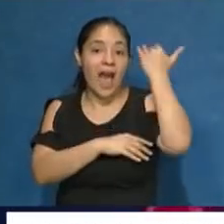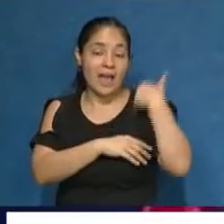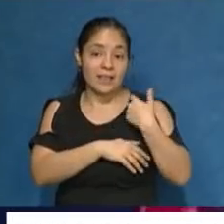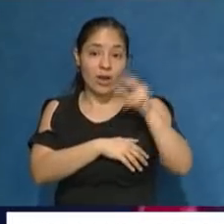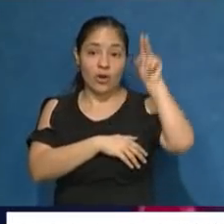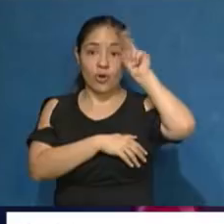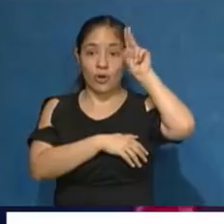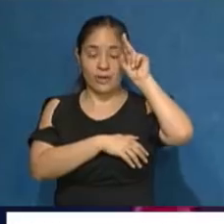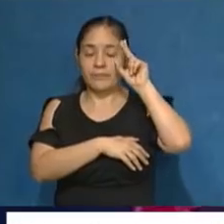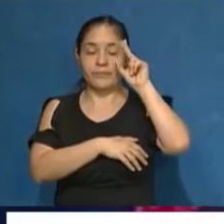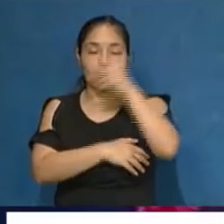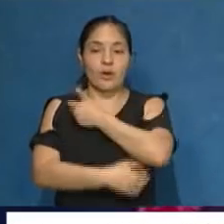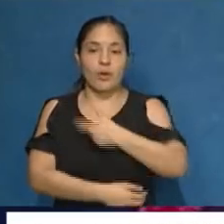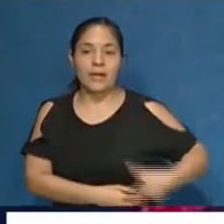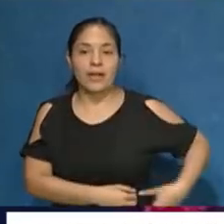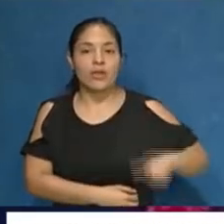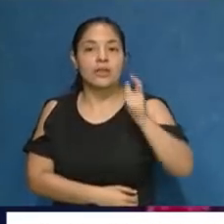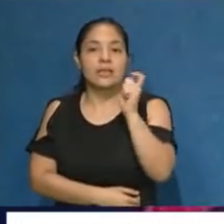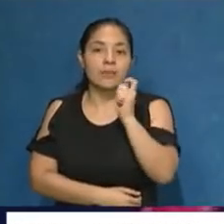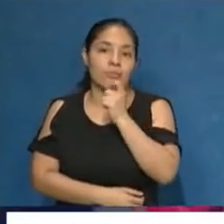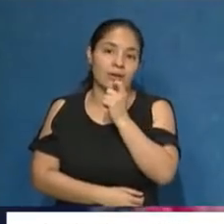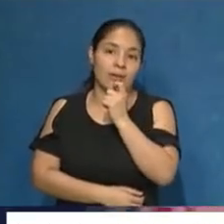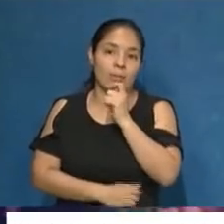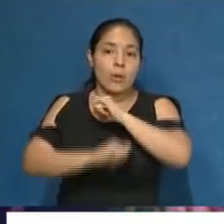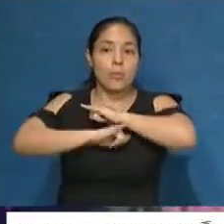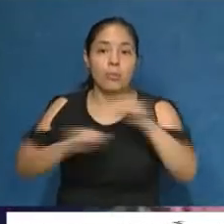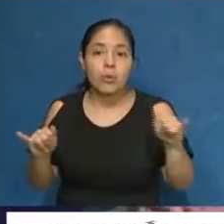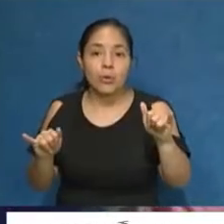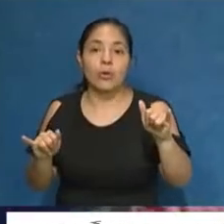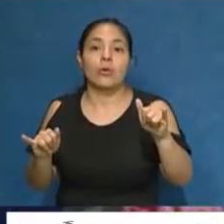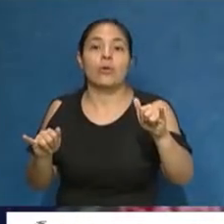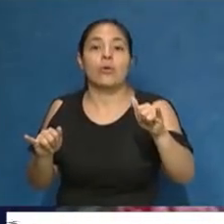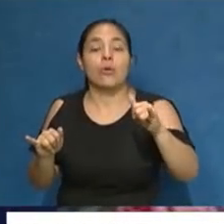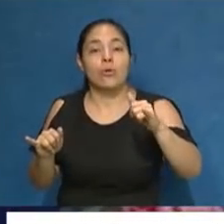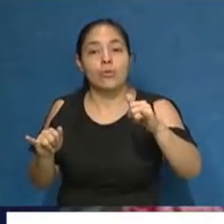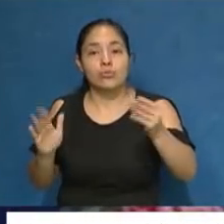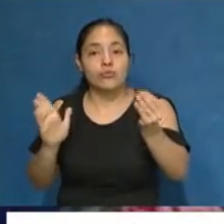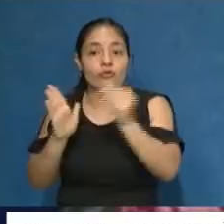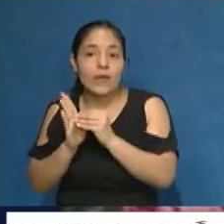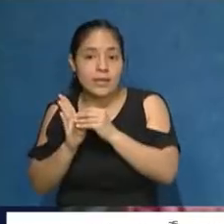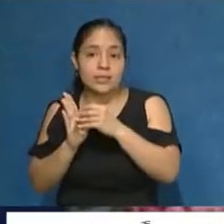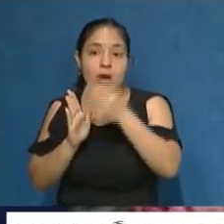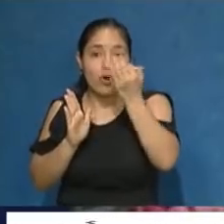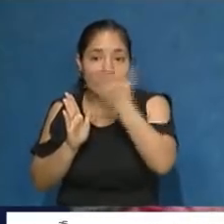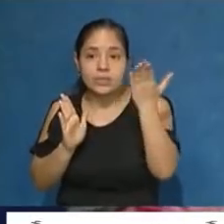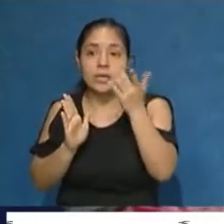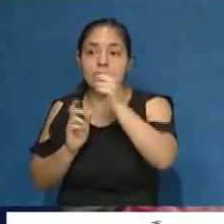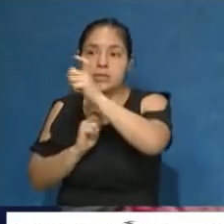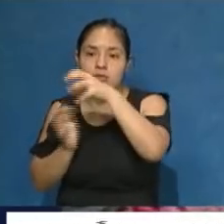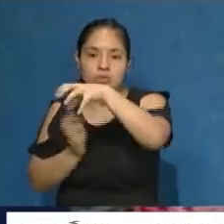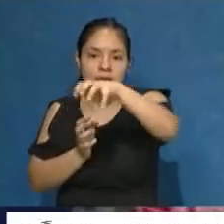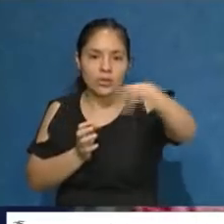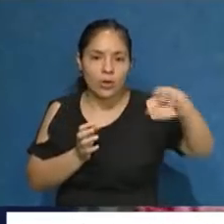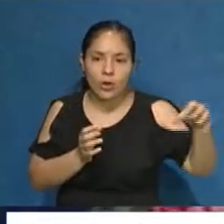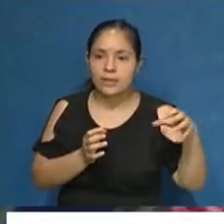anunciara el calendario original, que escuchara los reclamos de algunos sectores y de